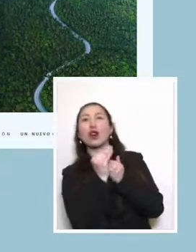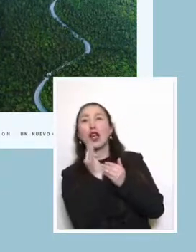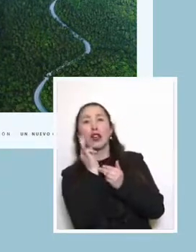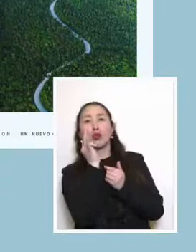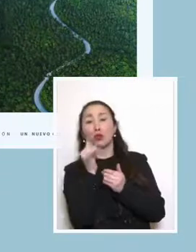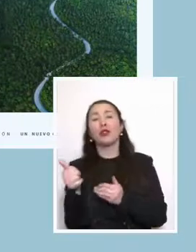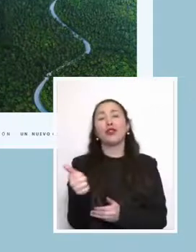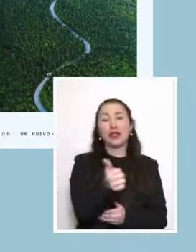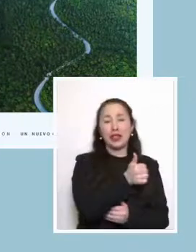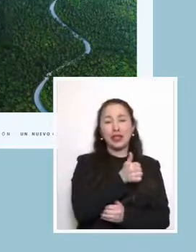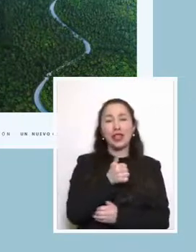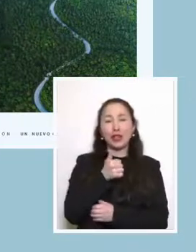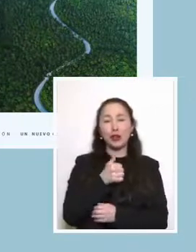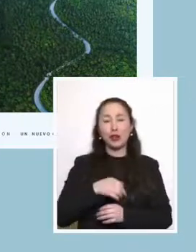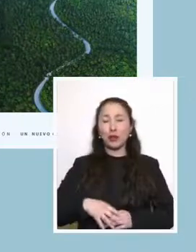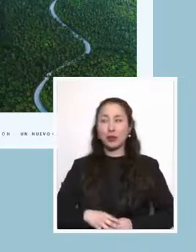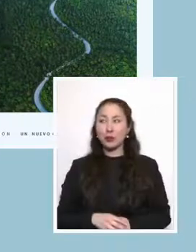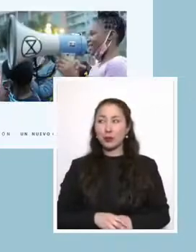nosotros.